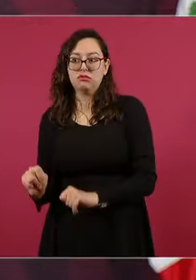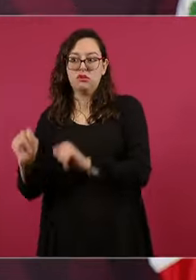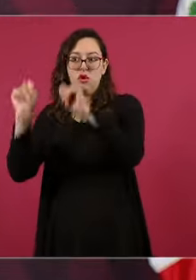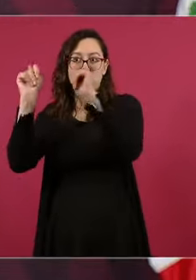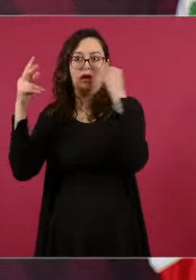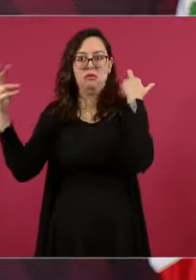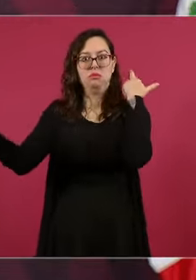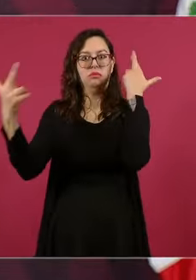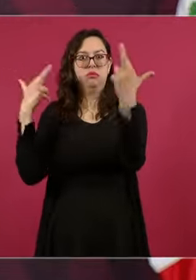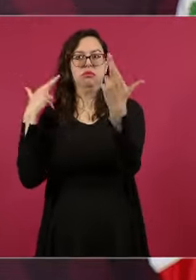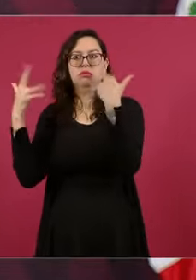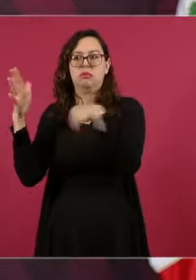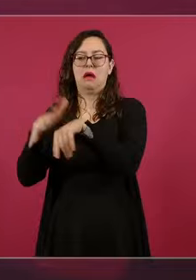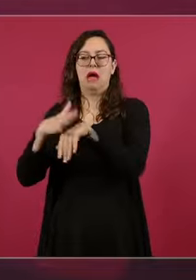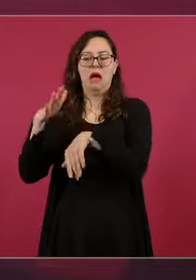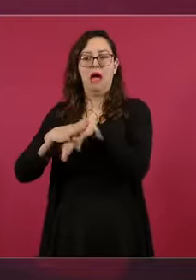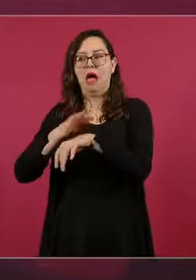gasolinas,